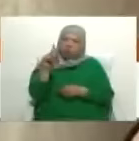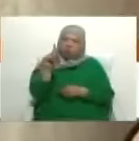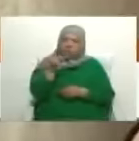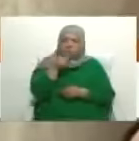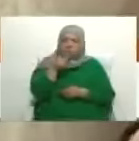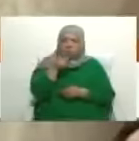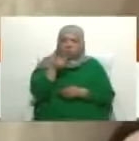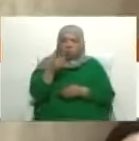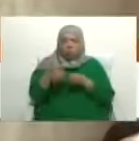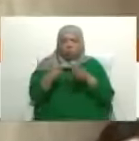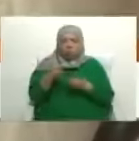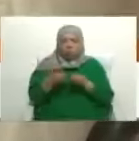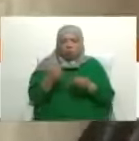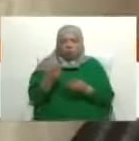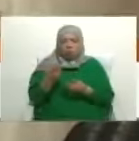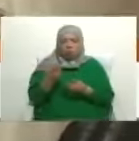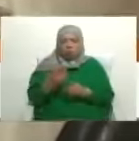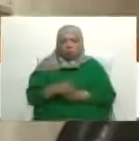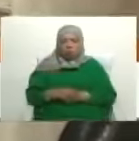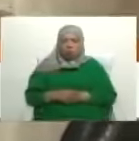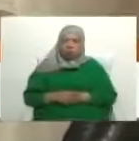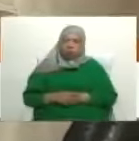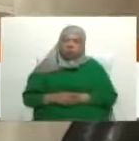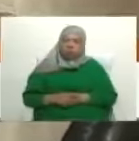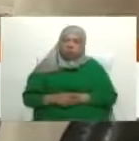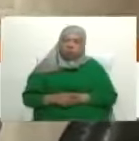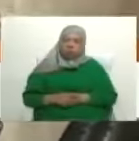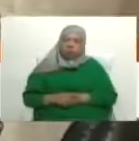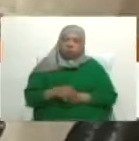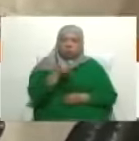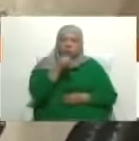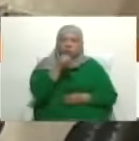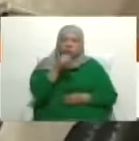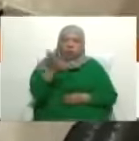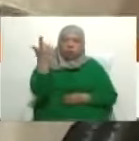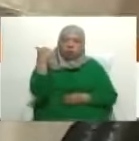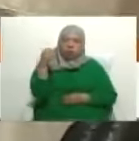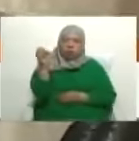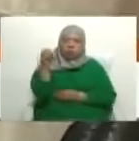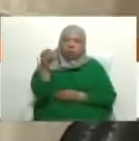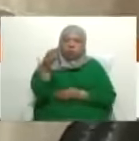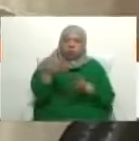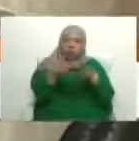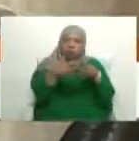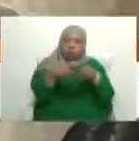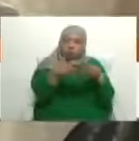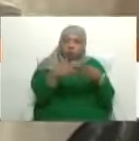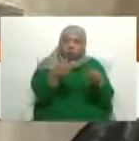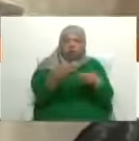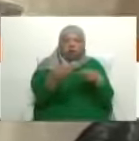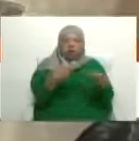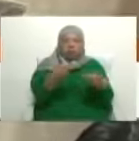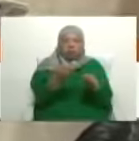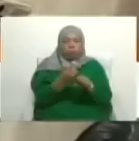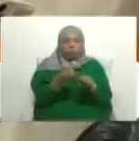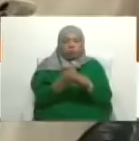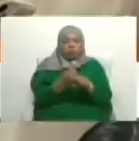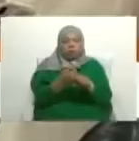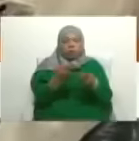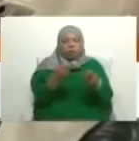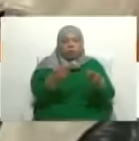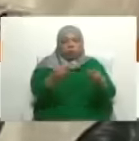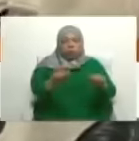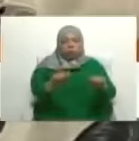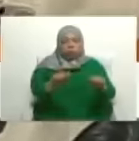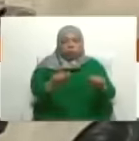pregunta tiene que ver con el informe que presentó el día de ayer el Congreso estadounidense en relación a las medidas coercitivas